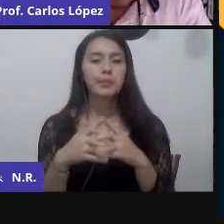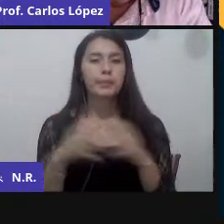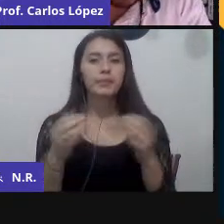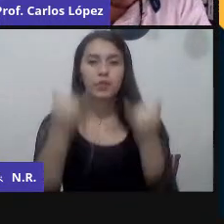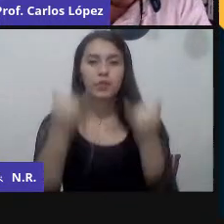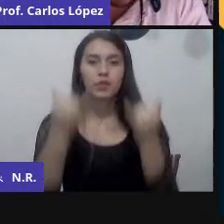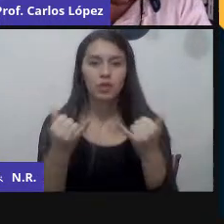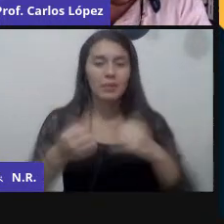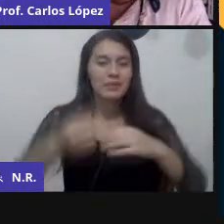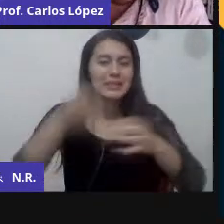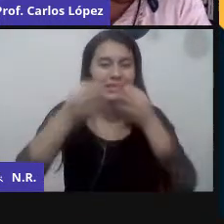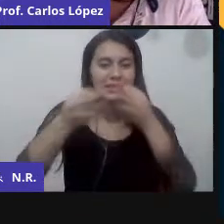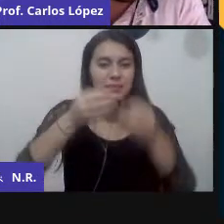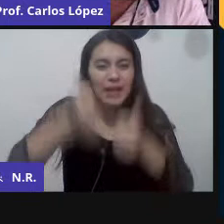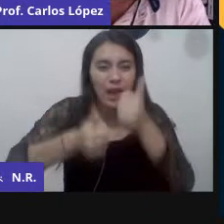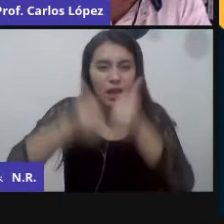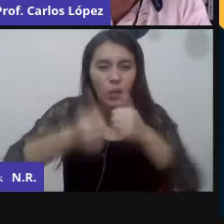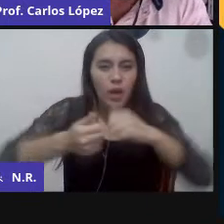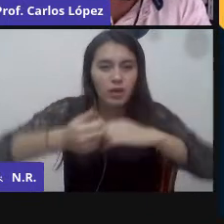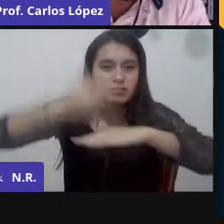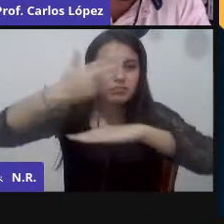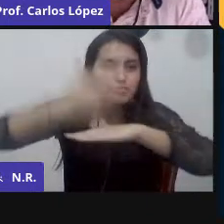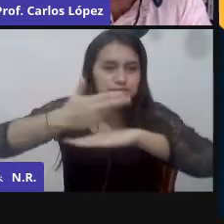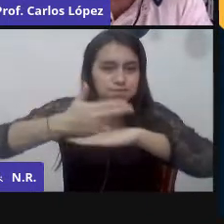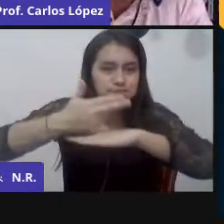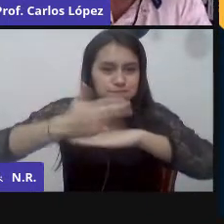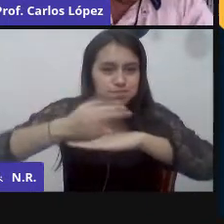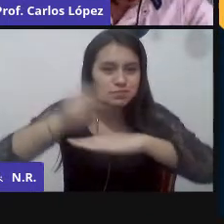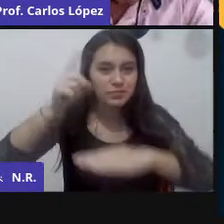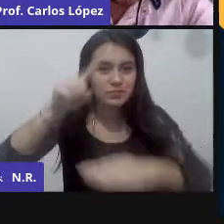hoy en StreamYard. Esta primera parte es básicamente